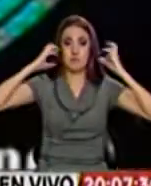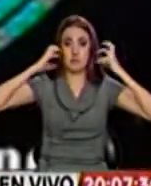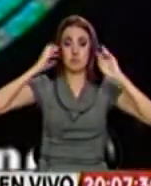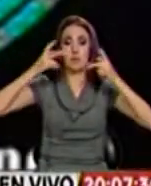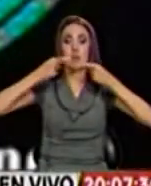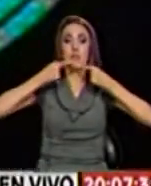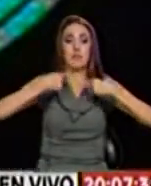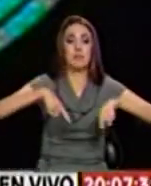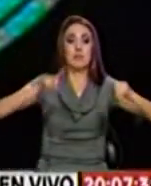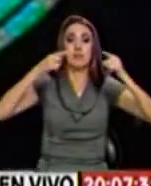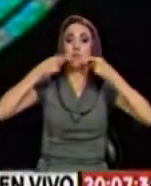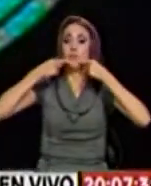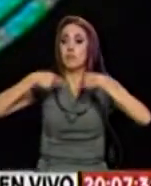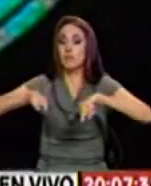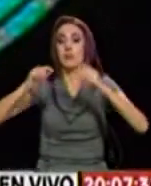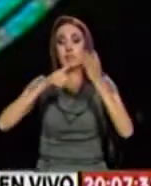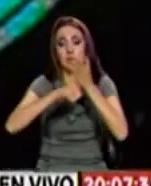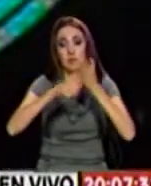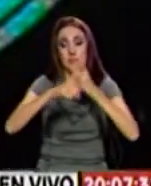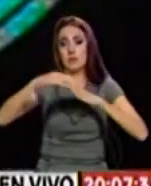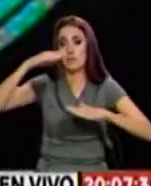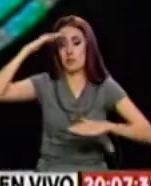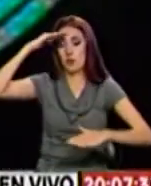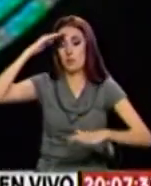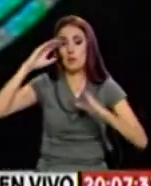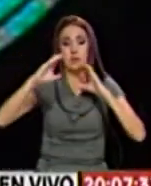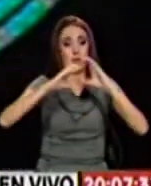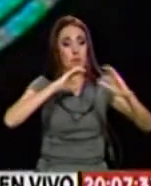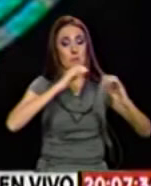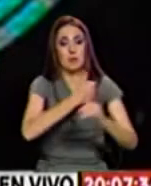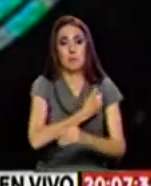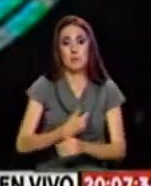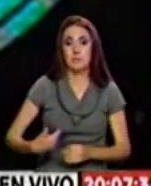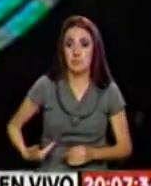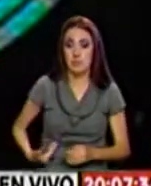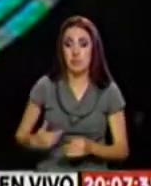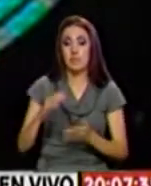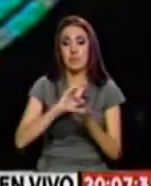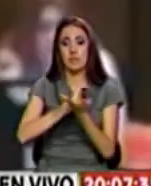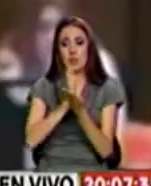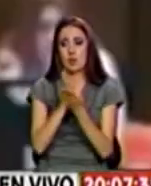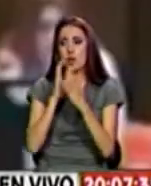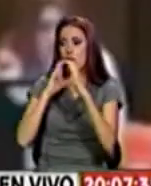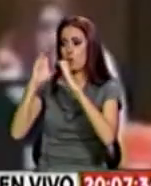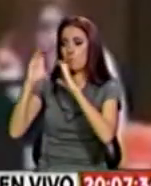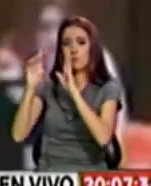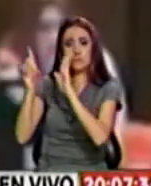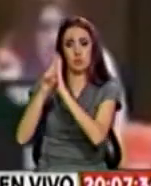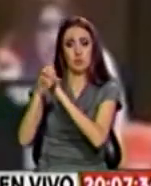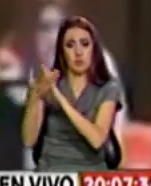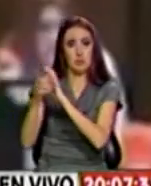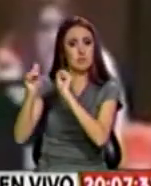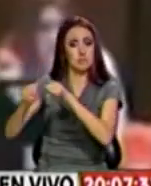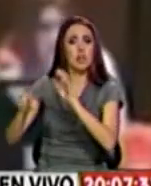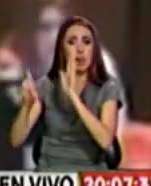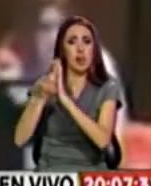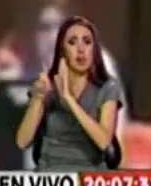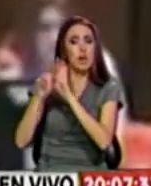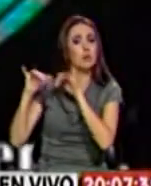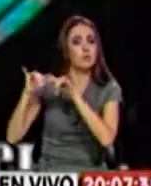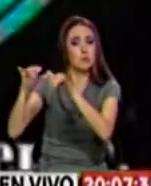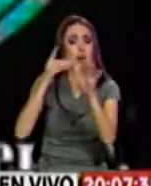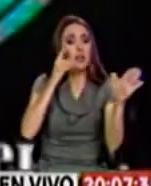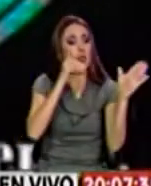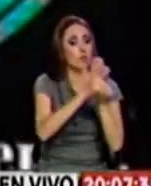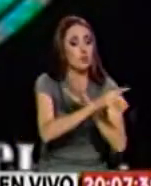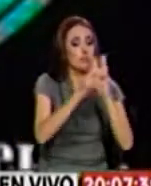la presidenta de la Asamblea y la ministra Romo, Elizabeth Cabezas señala que su conversación no es irregular y que ya presentó una denuncia en